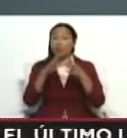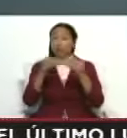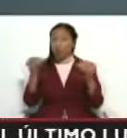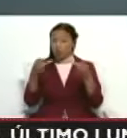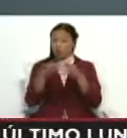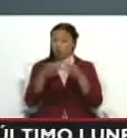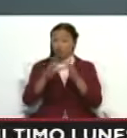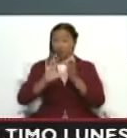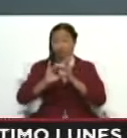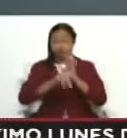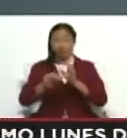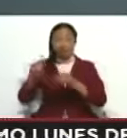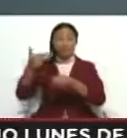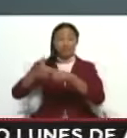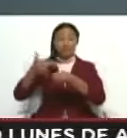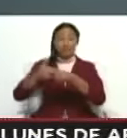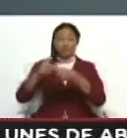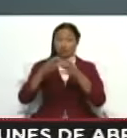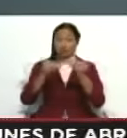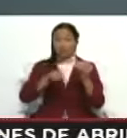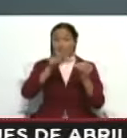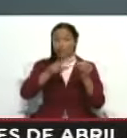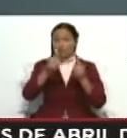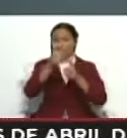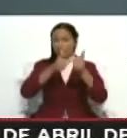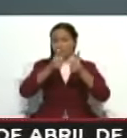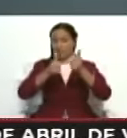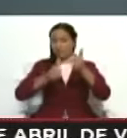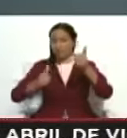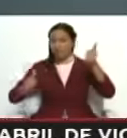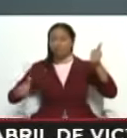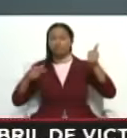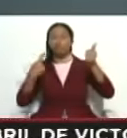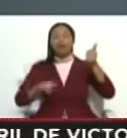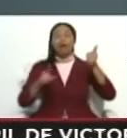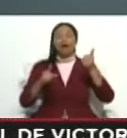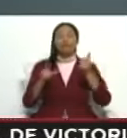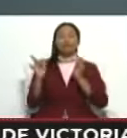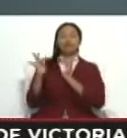corrupto que lo acompañaba, tenían esos